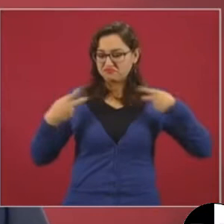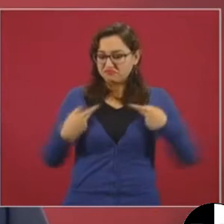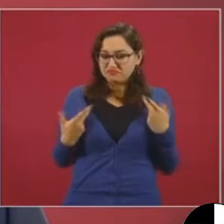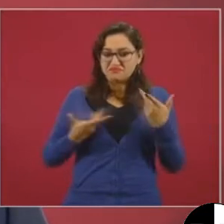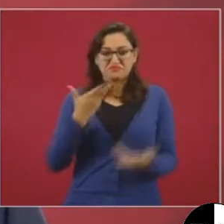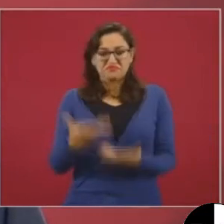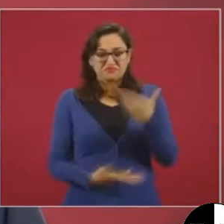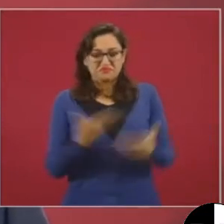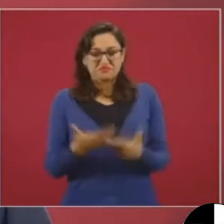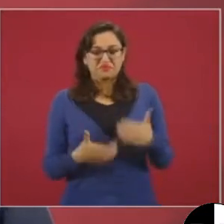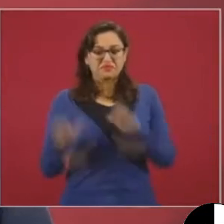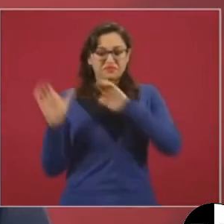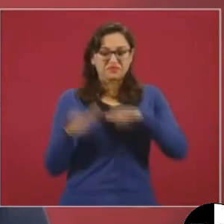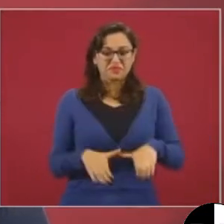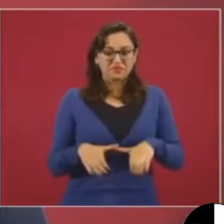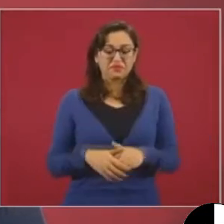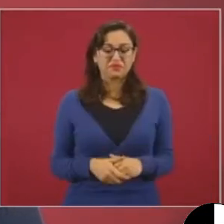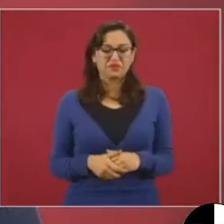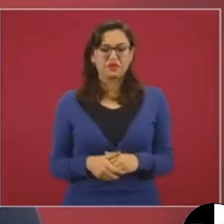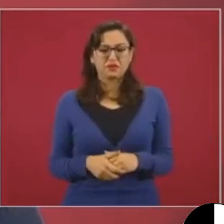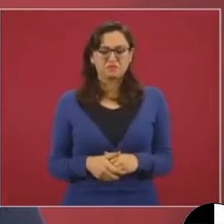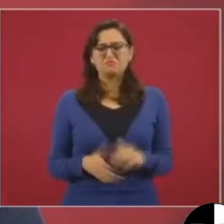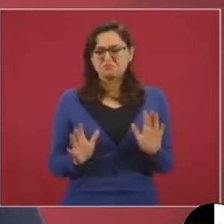servicio, pero se deformó,